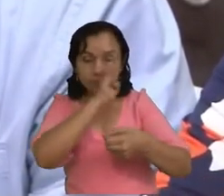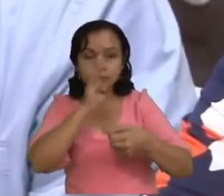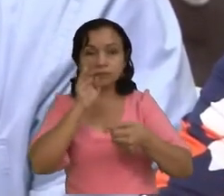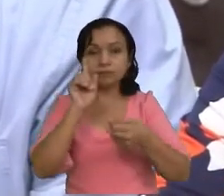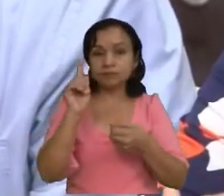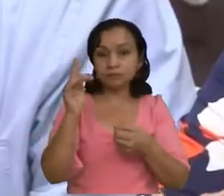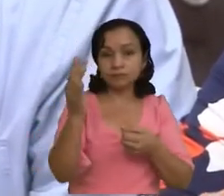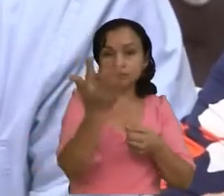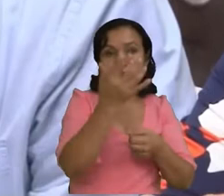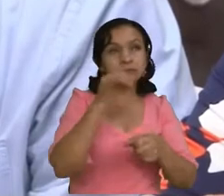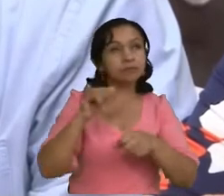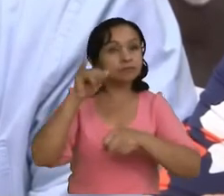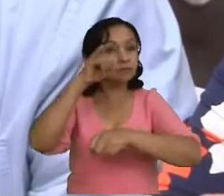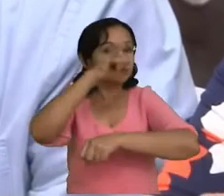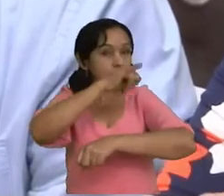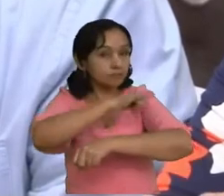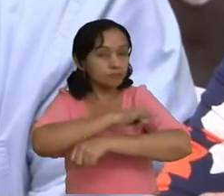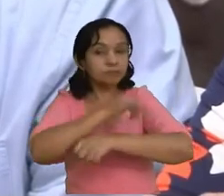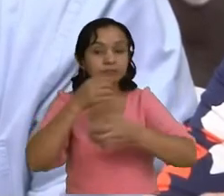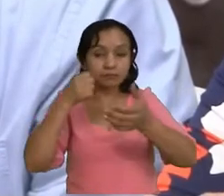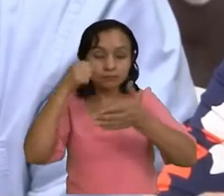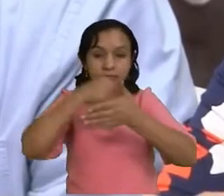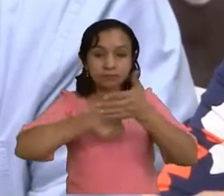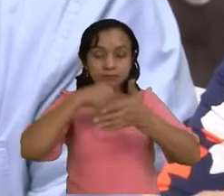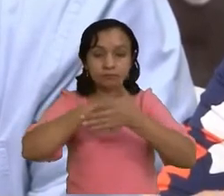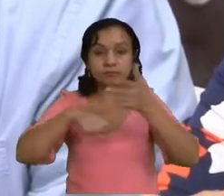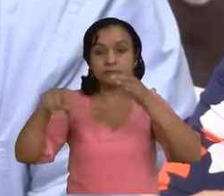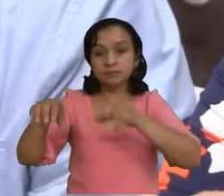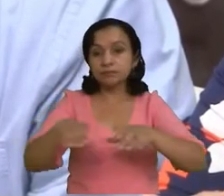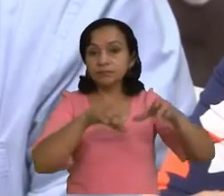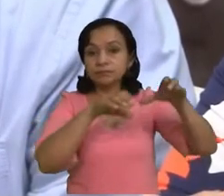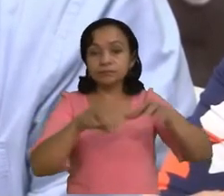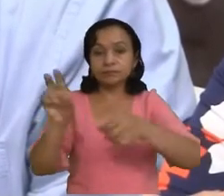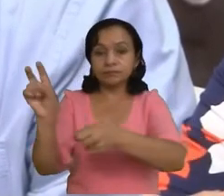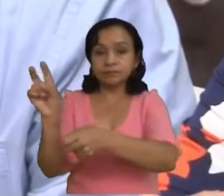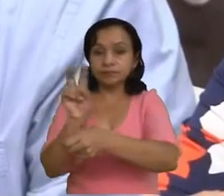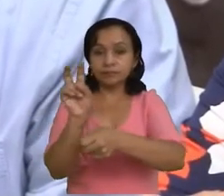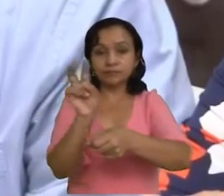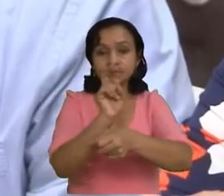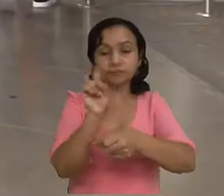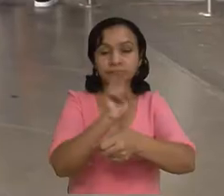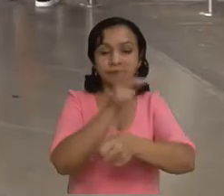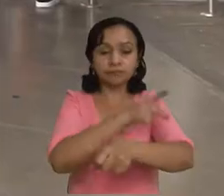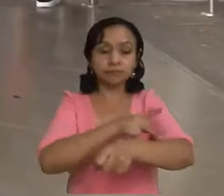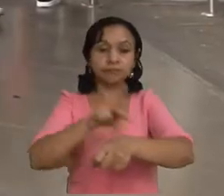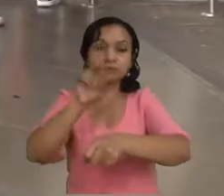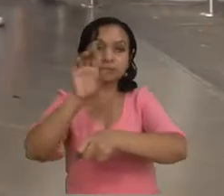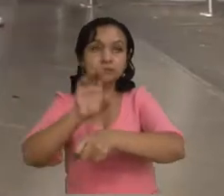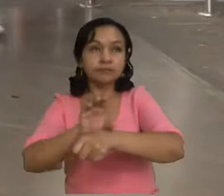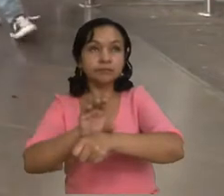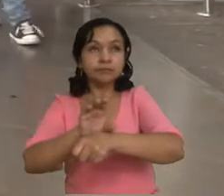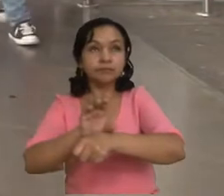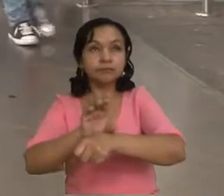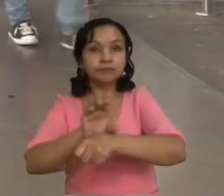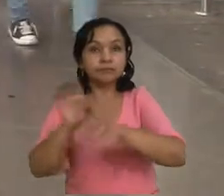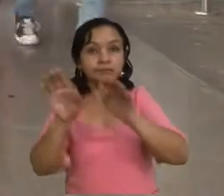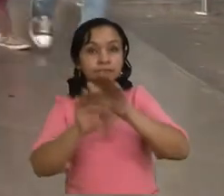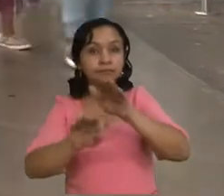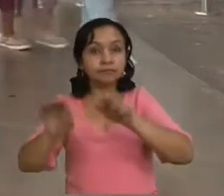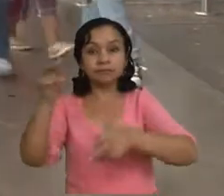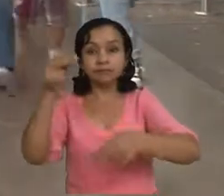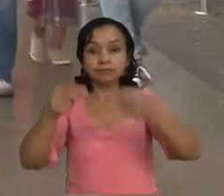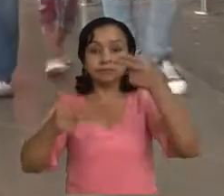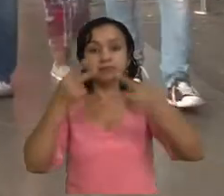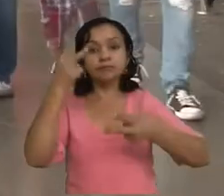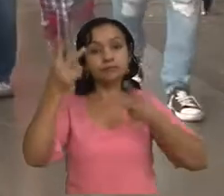domésticas. Estamos reforzando también las actividades de vigilancia en el lado de Puerto Cabeza. El incremento en el número de